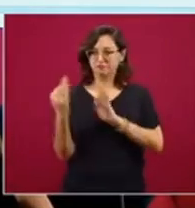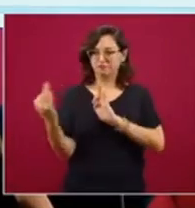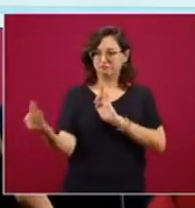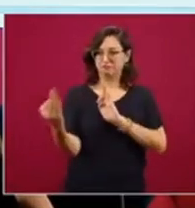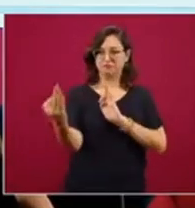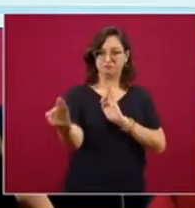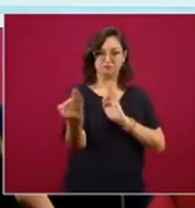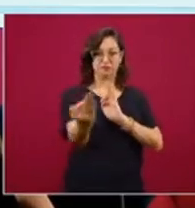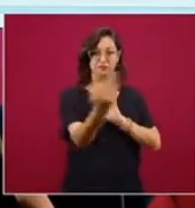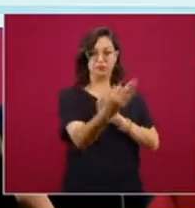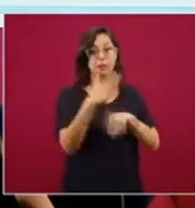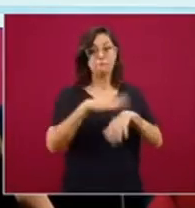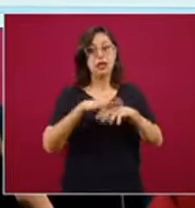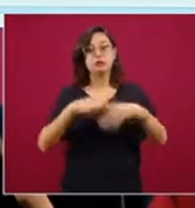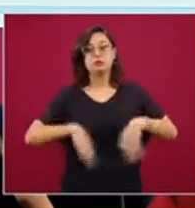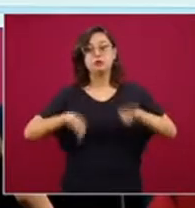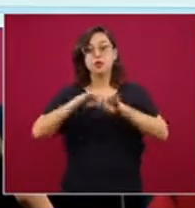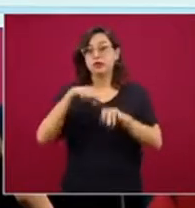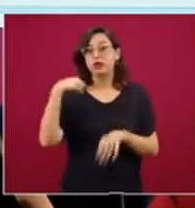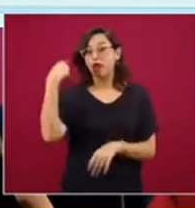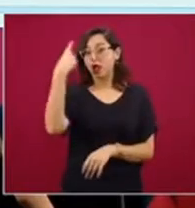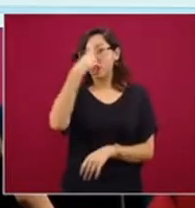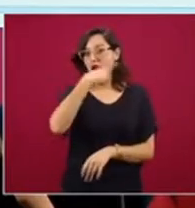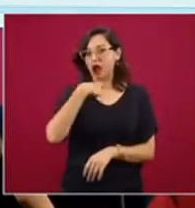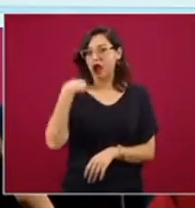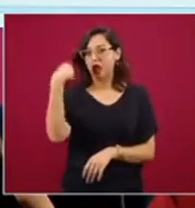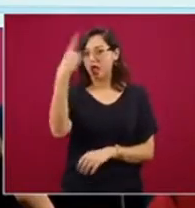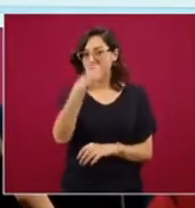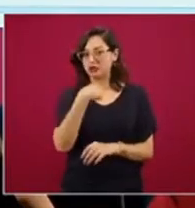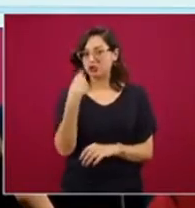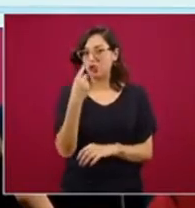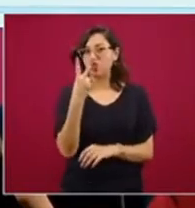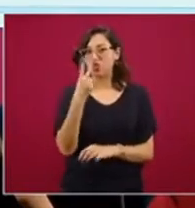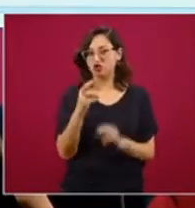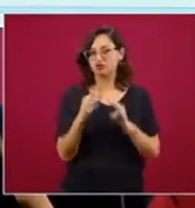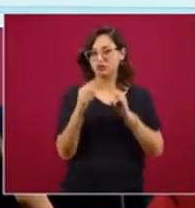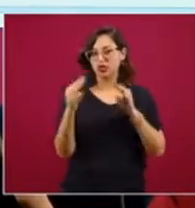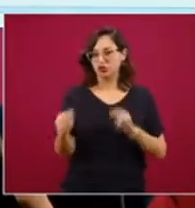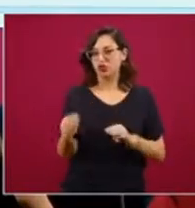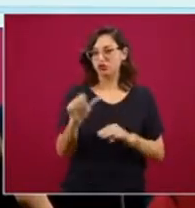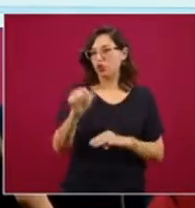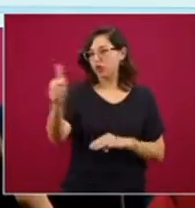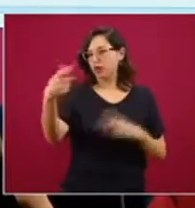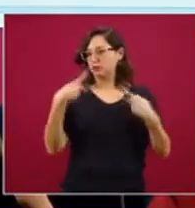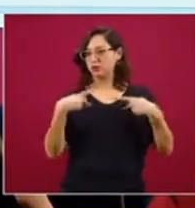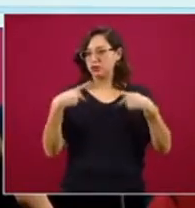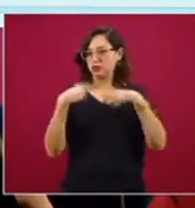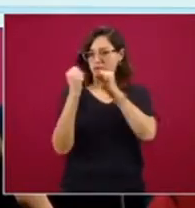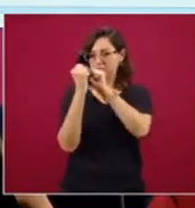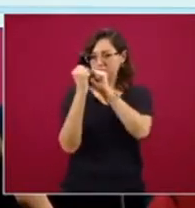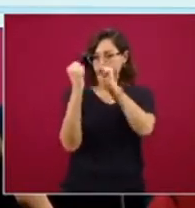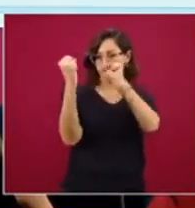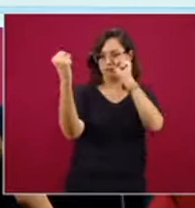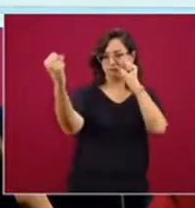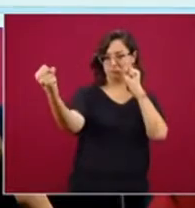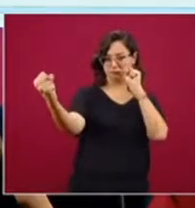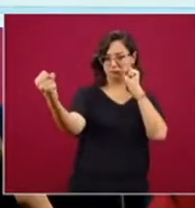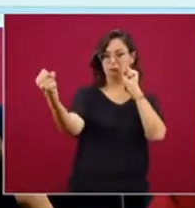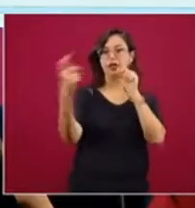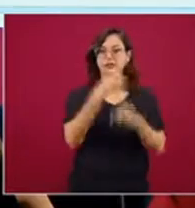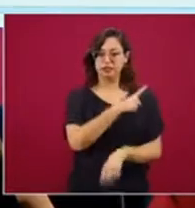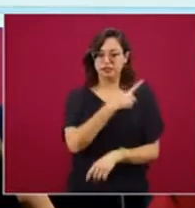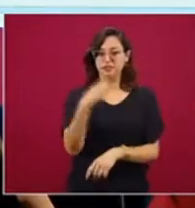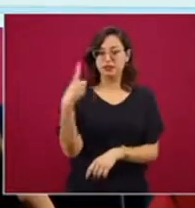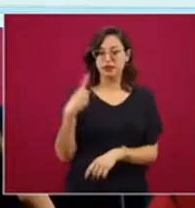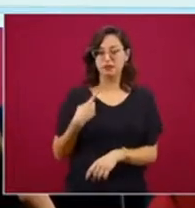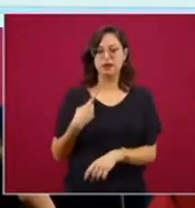particularmente respecto a nuestra cara. No podemos acercar la cara a 2 metros de la cara de otra persona. Cuando no sea